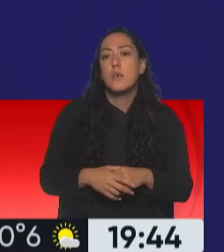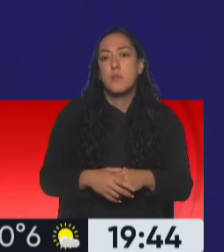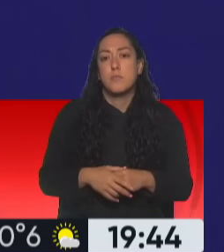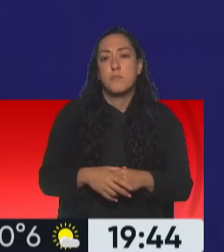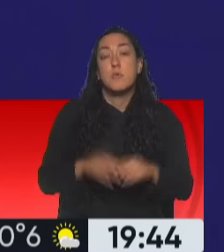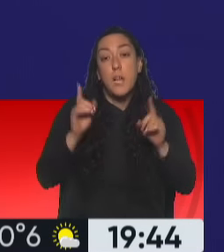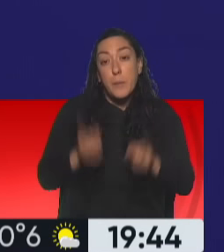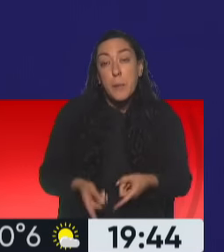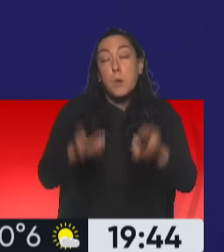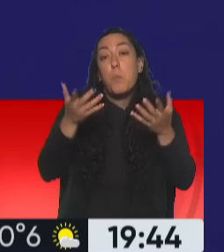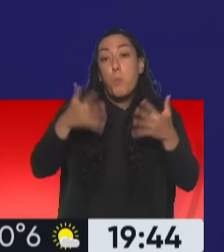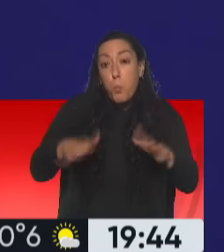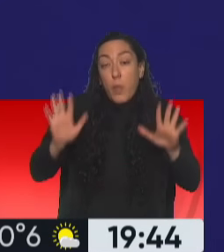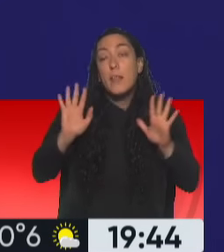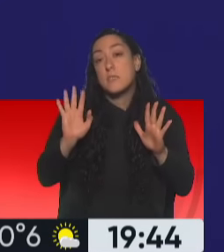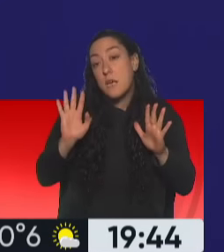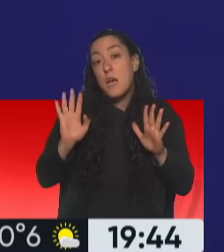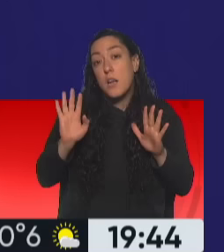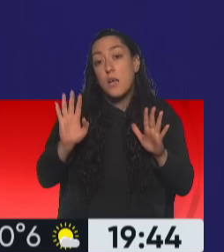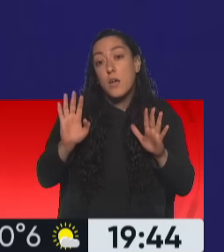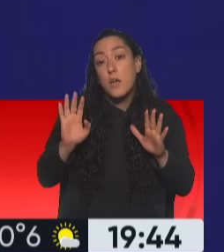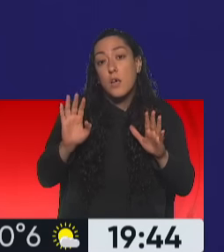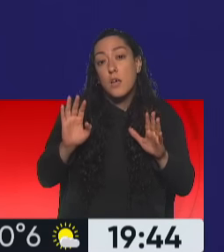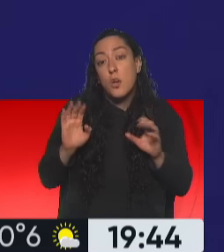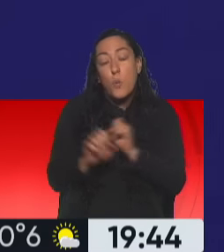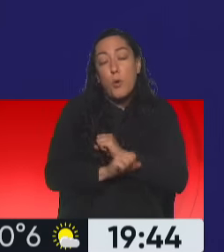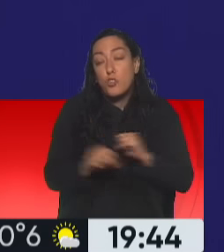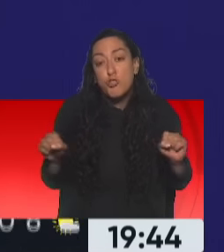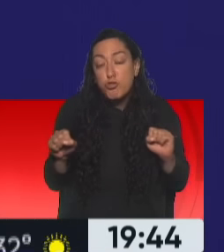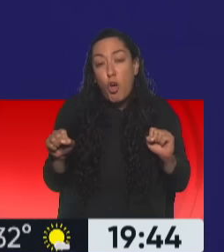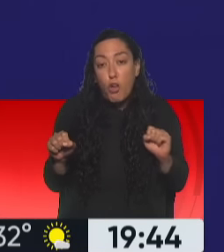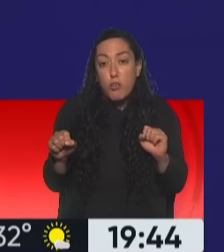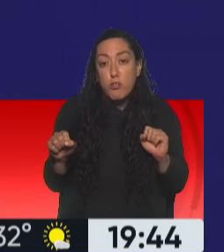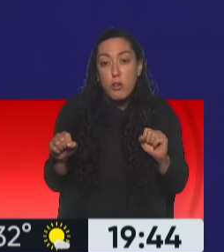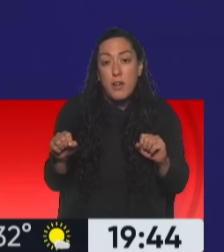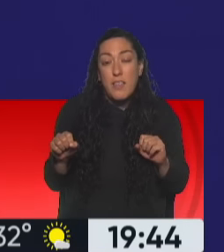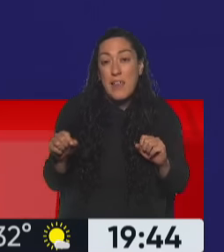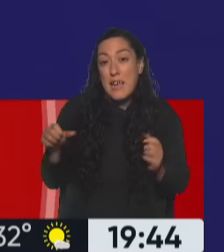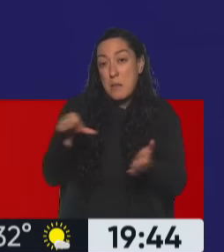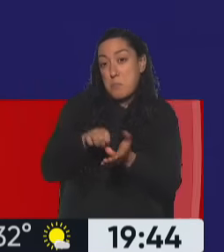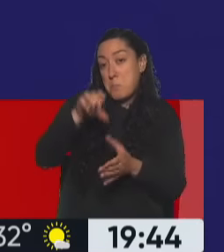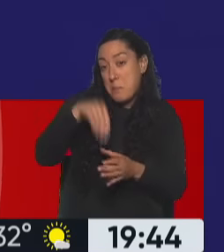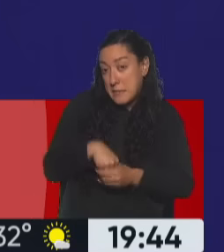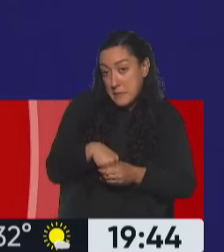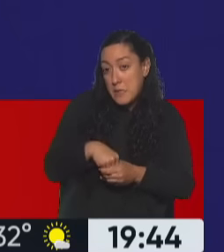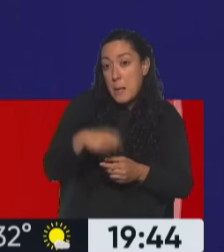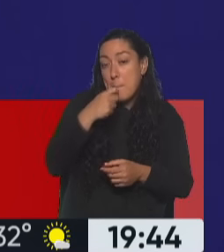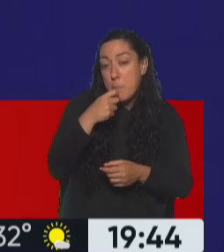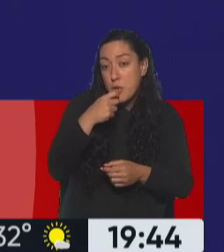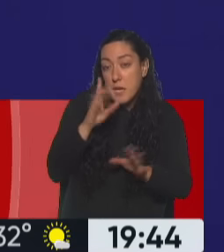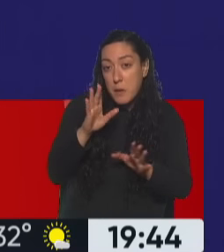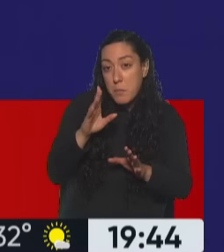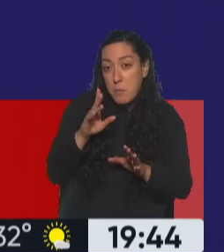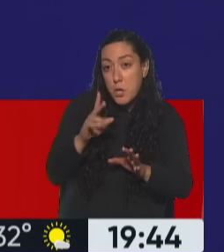o puede tener que ver con un shock, digamos, interno. Llámese el riesgo Cuca.